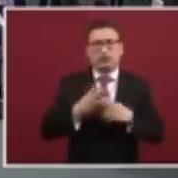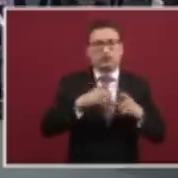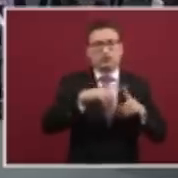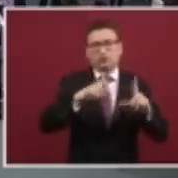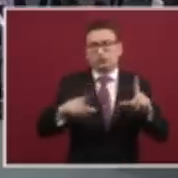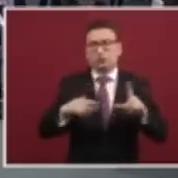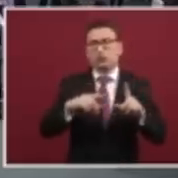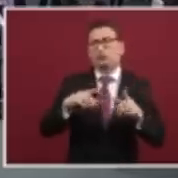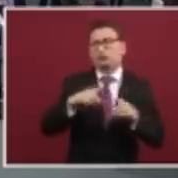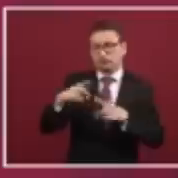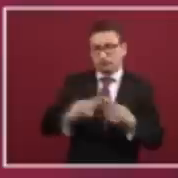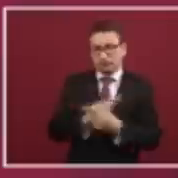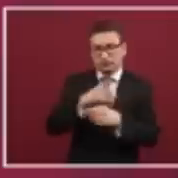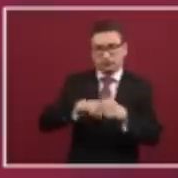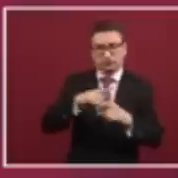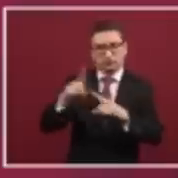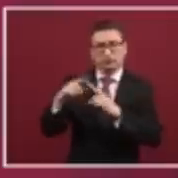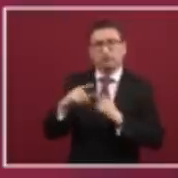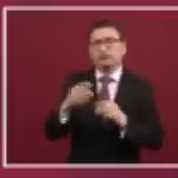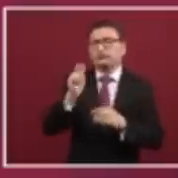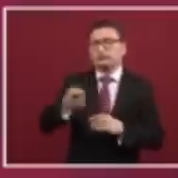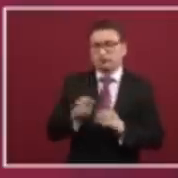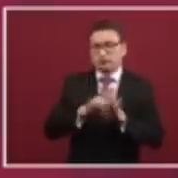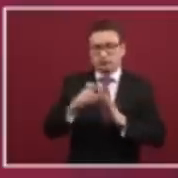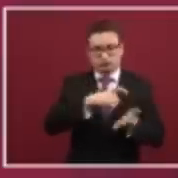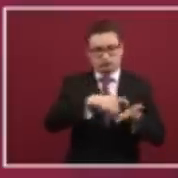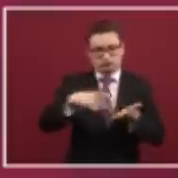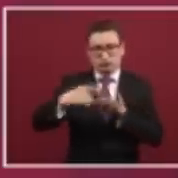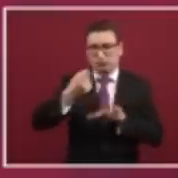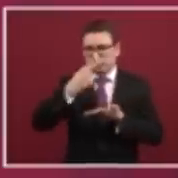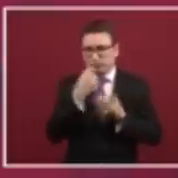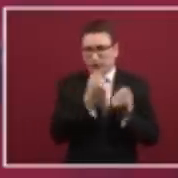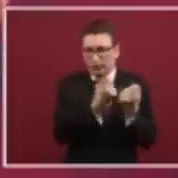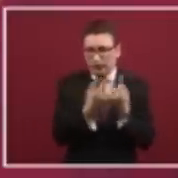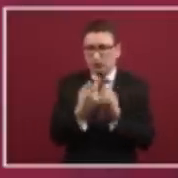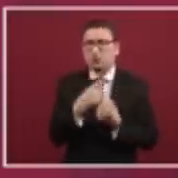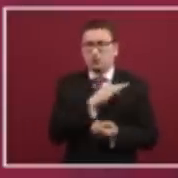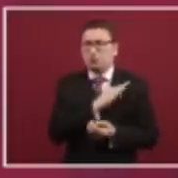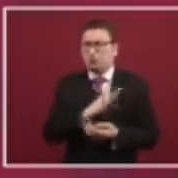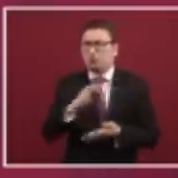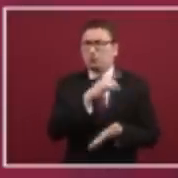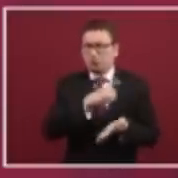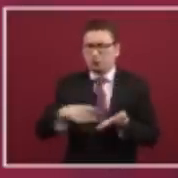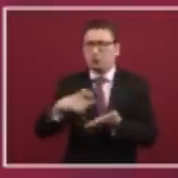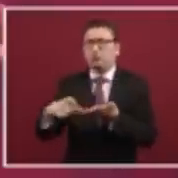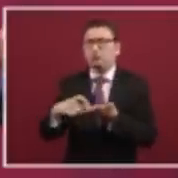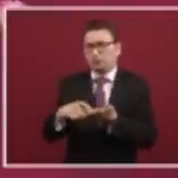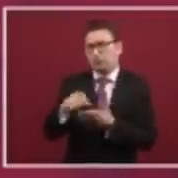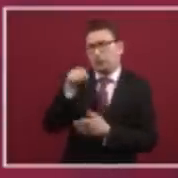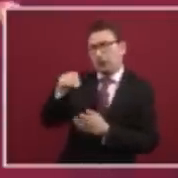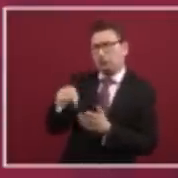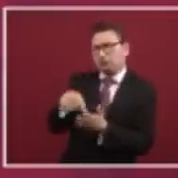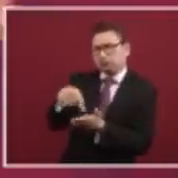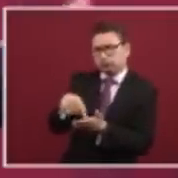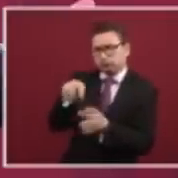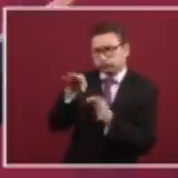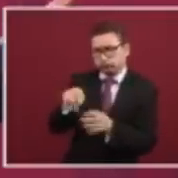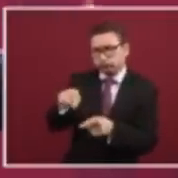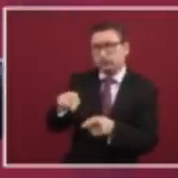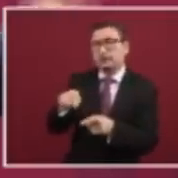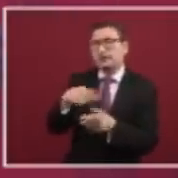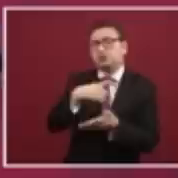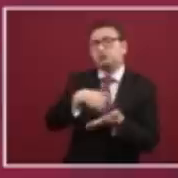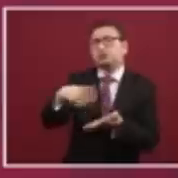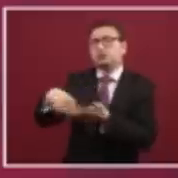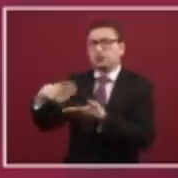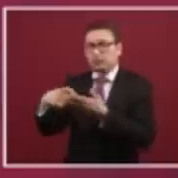nacional. Algunos insumos para la salud es muy factible comprarlos de manera central y esto nos permite precisamente estos esquemas